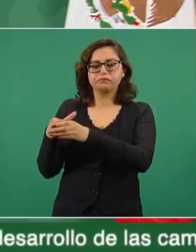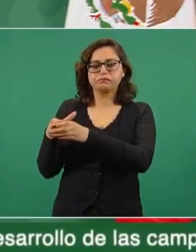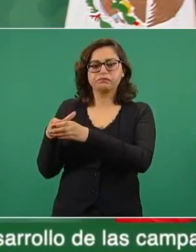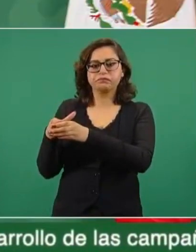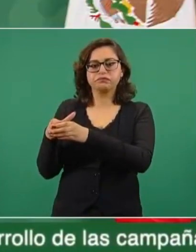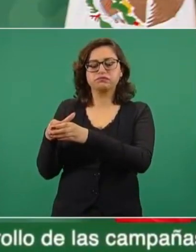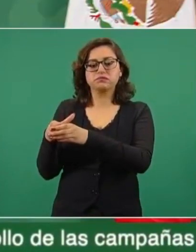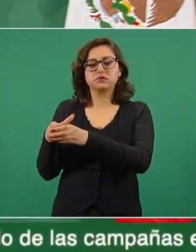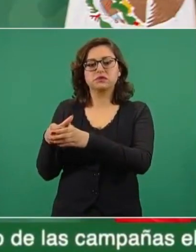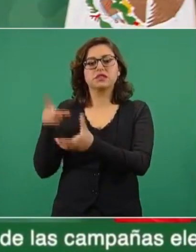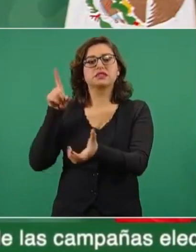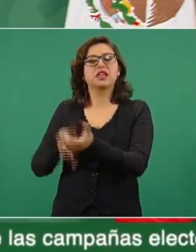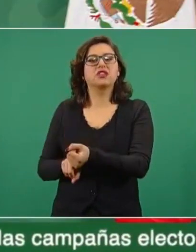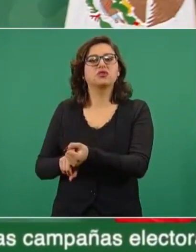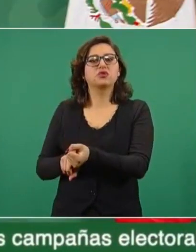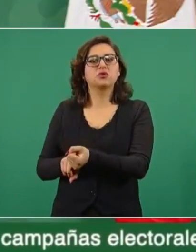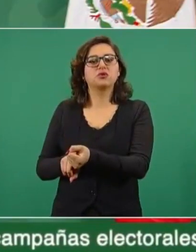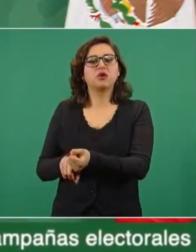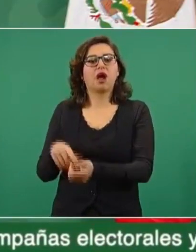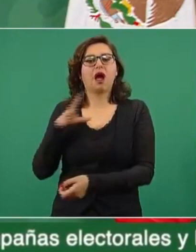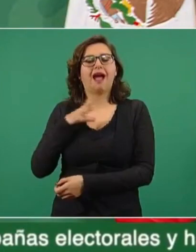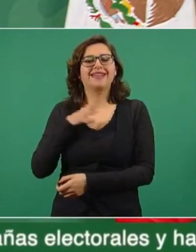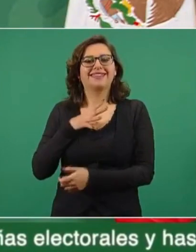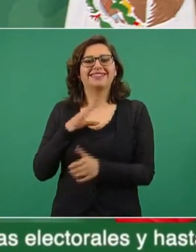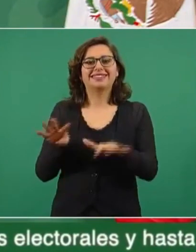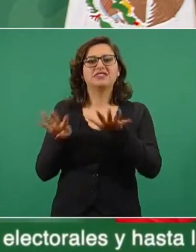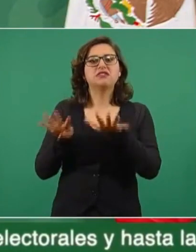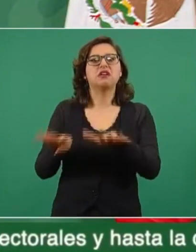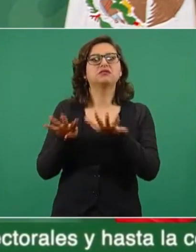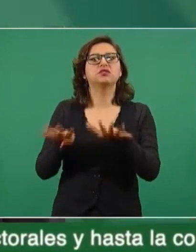traían 19 teléfonos